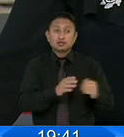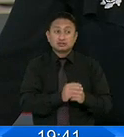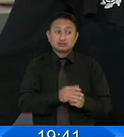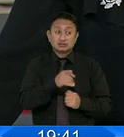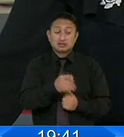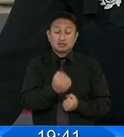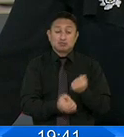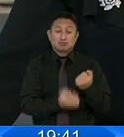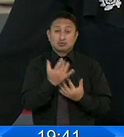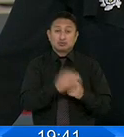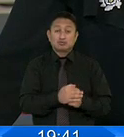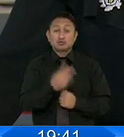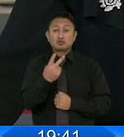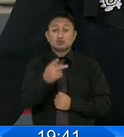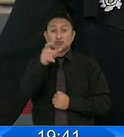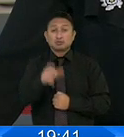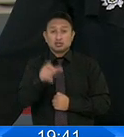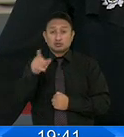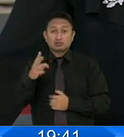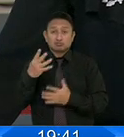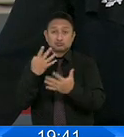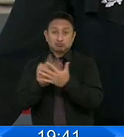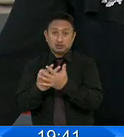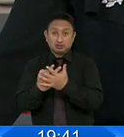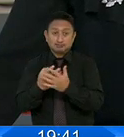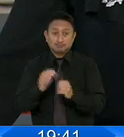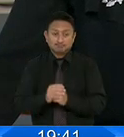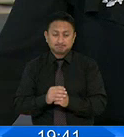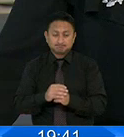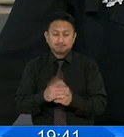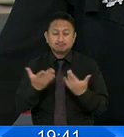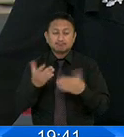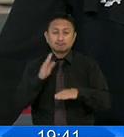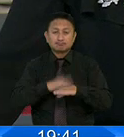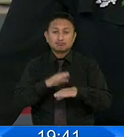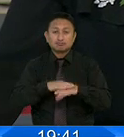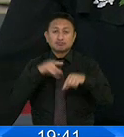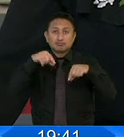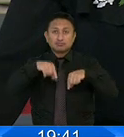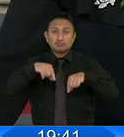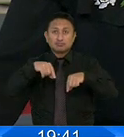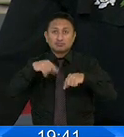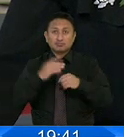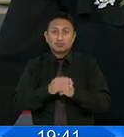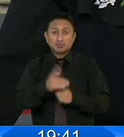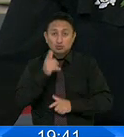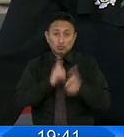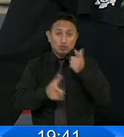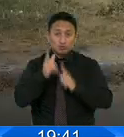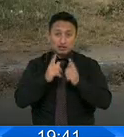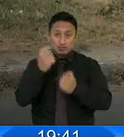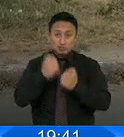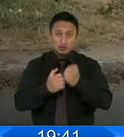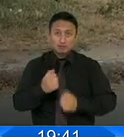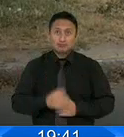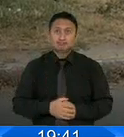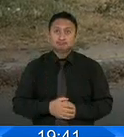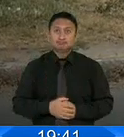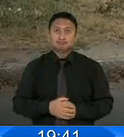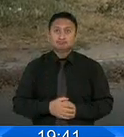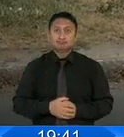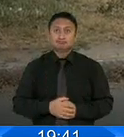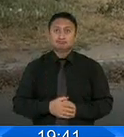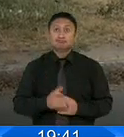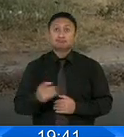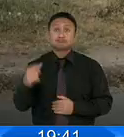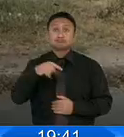incinerada. Dos personas están detenidas. Todo se habría producido bajo los efectos del licor. Todo pasó aquí